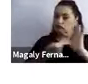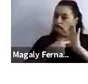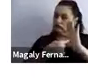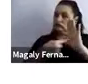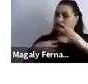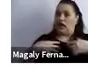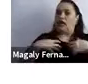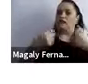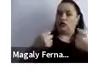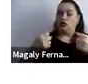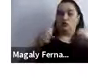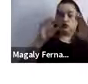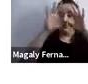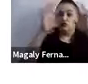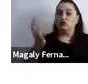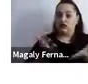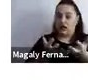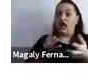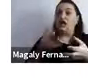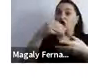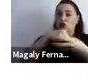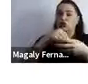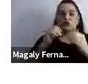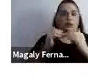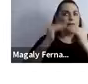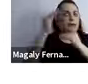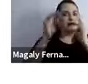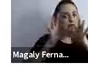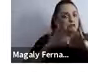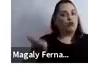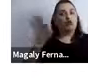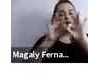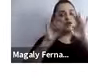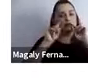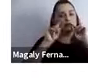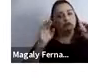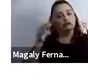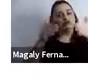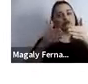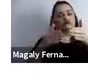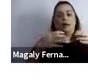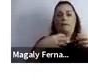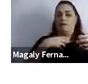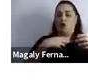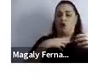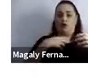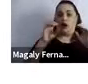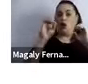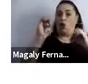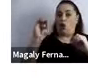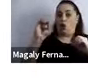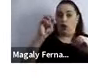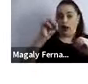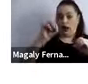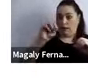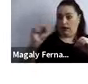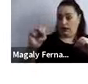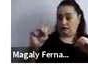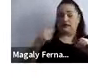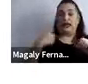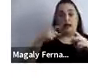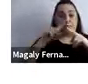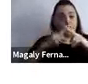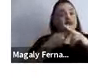mundial. Yo diría que incluso más determinante en ciertas dimensiones que la propia Organización Mundial de la Salud, y empezamos